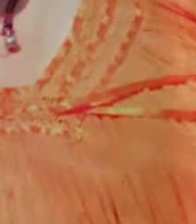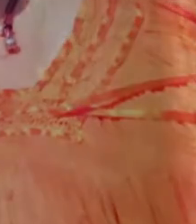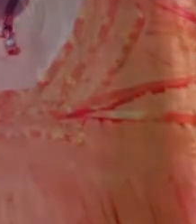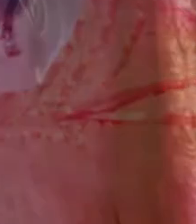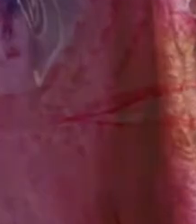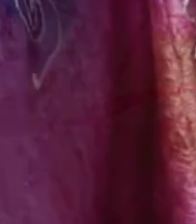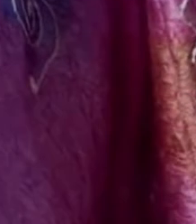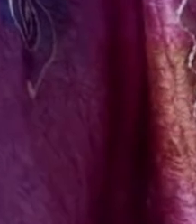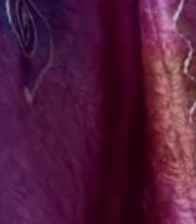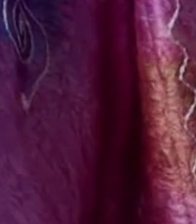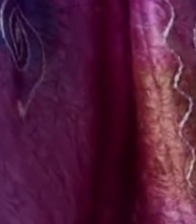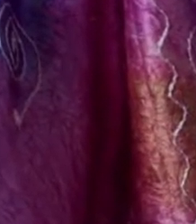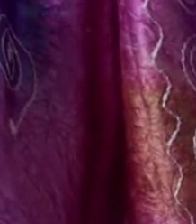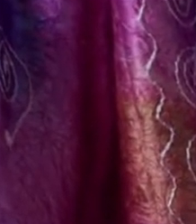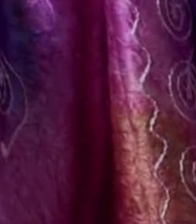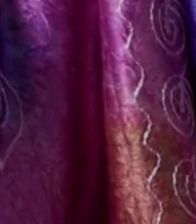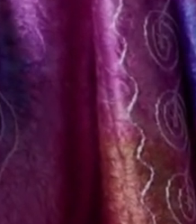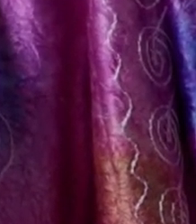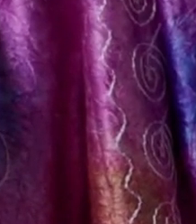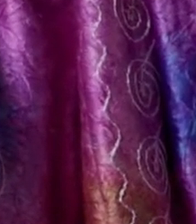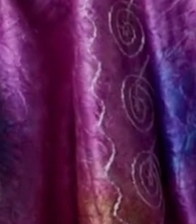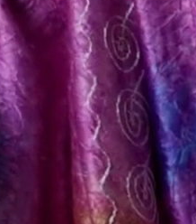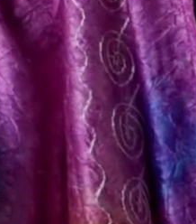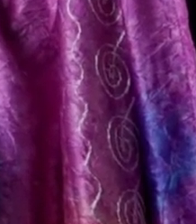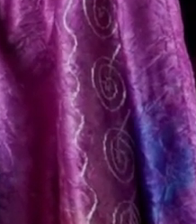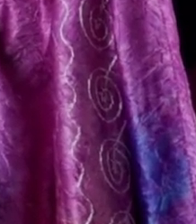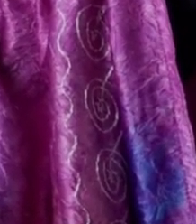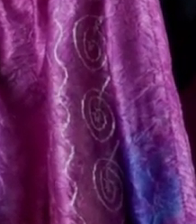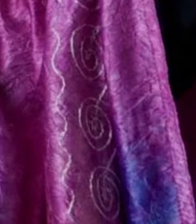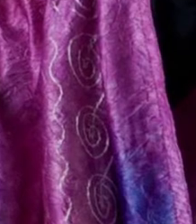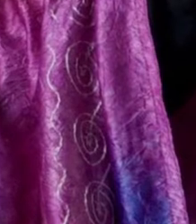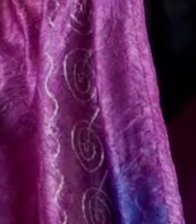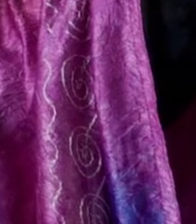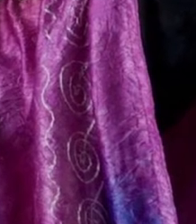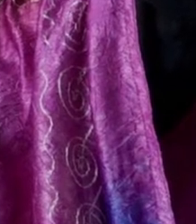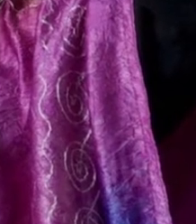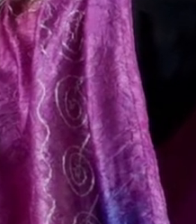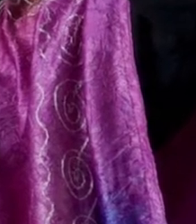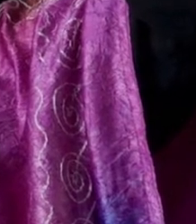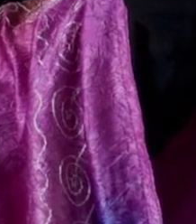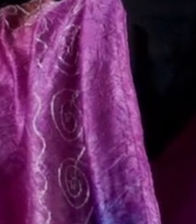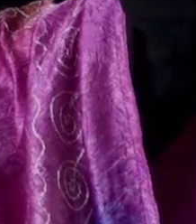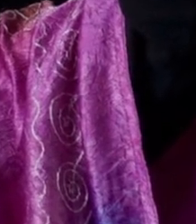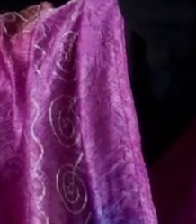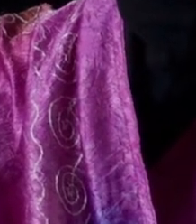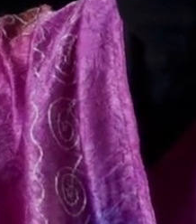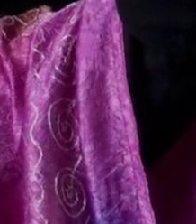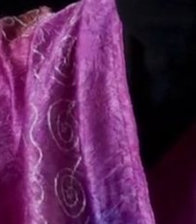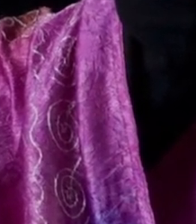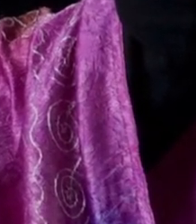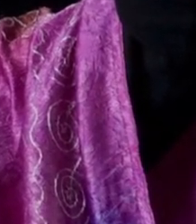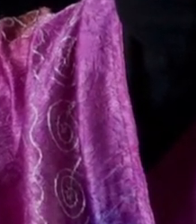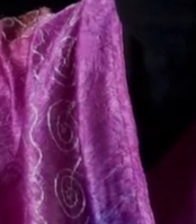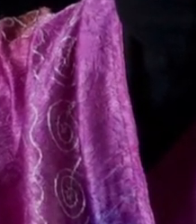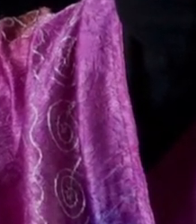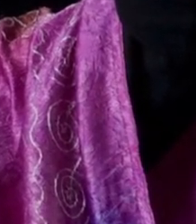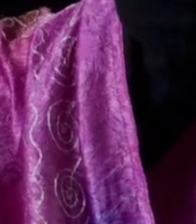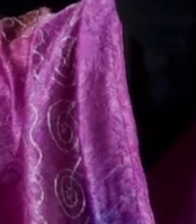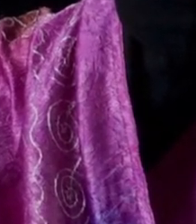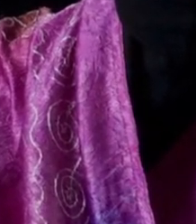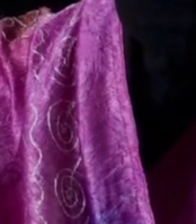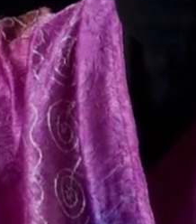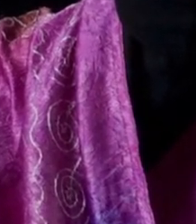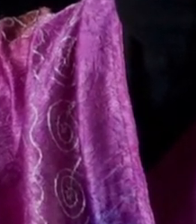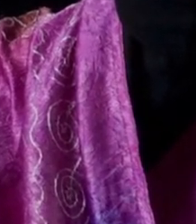que es finalmente lo que querés que la muerte no te gane sino que tiene una noción de la trascendencia y del gusto y ganas de trascender y de